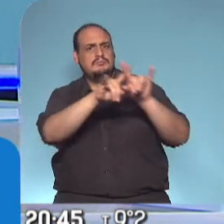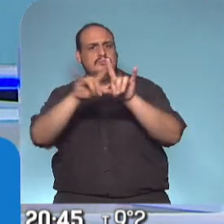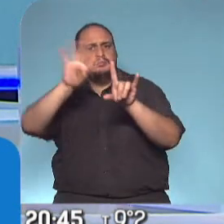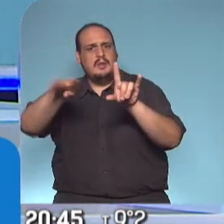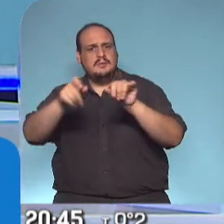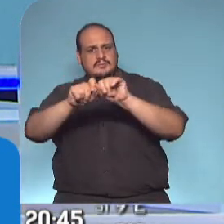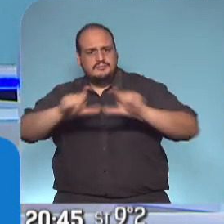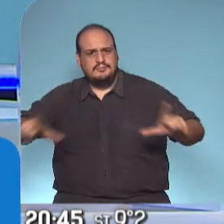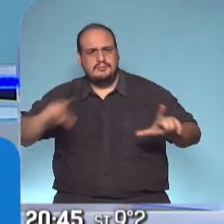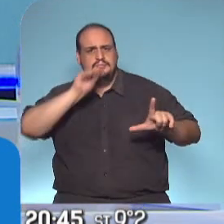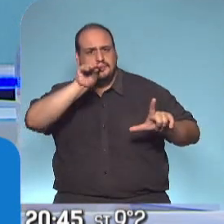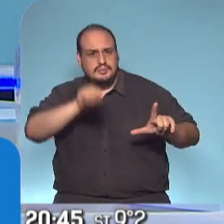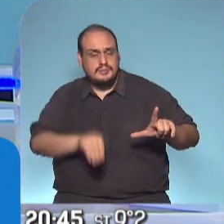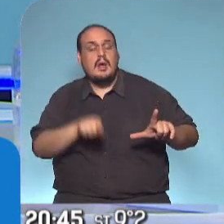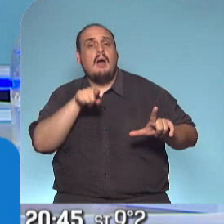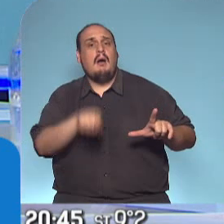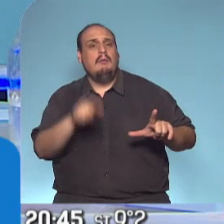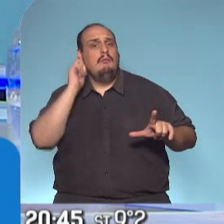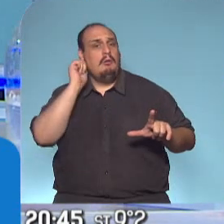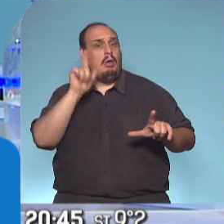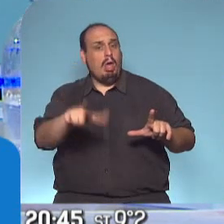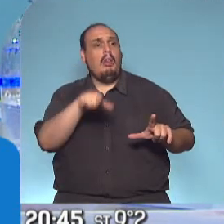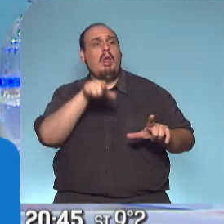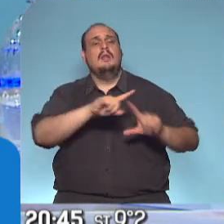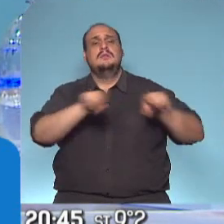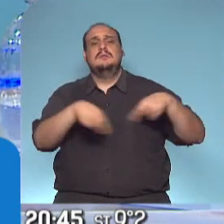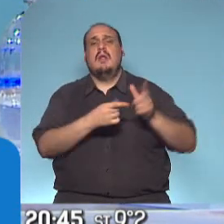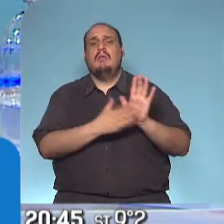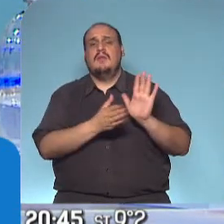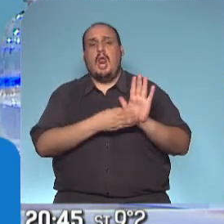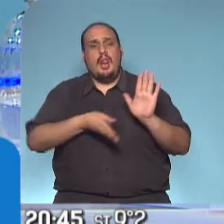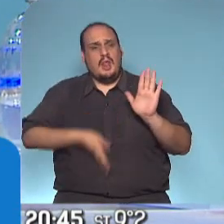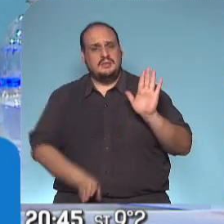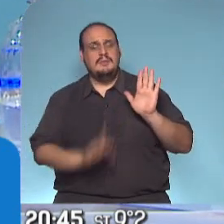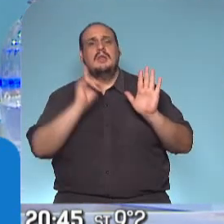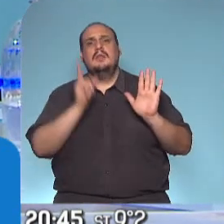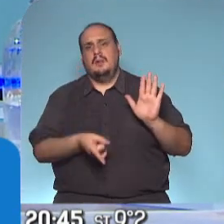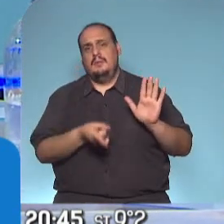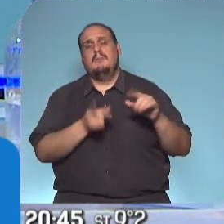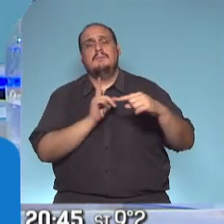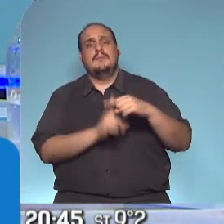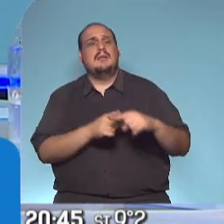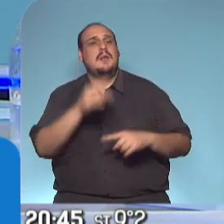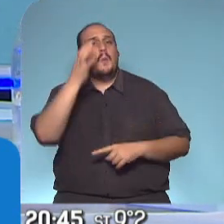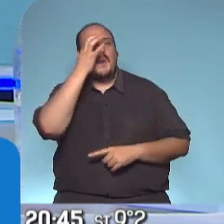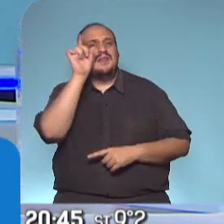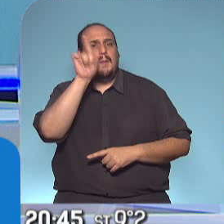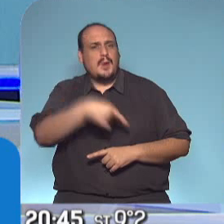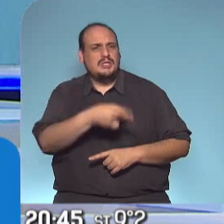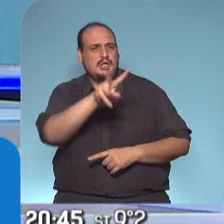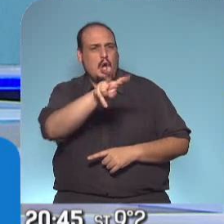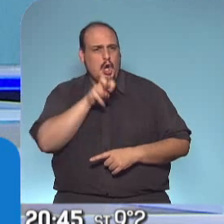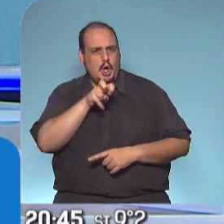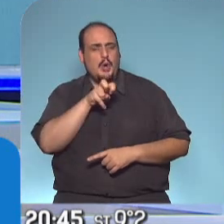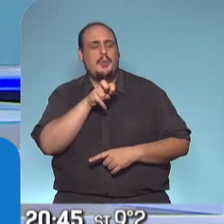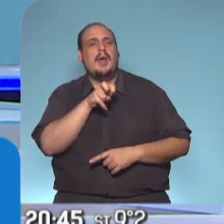complete esta parte del trámite para tener el certificado de nacimiento, pero también para poder cobrar ese 20% que se va juntando